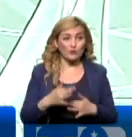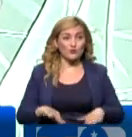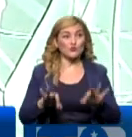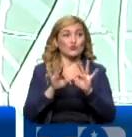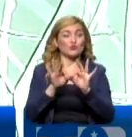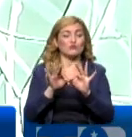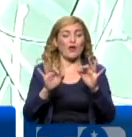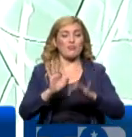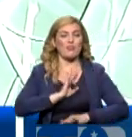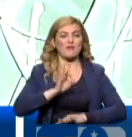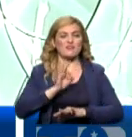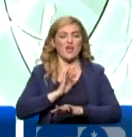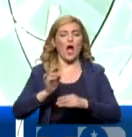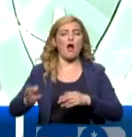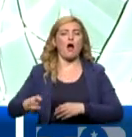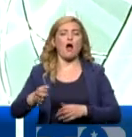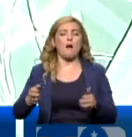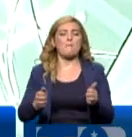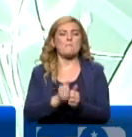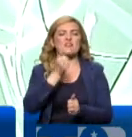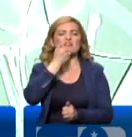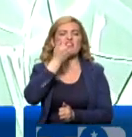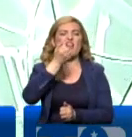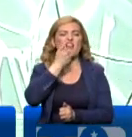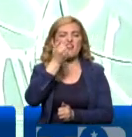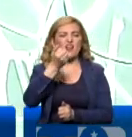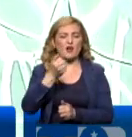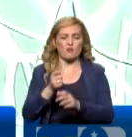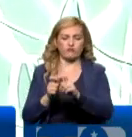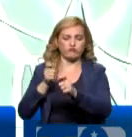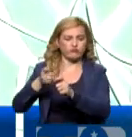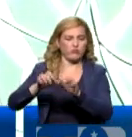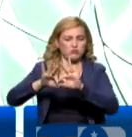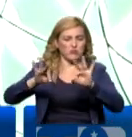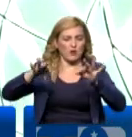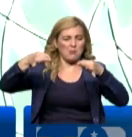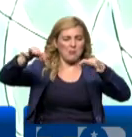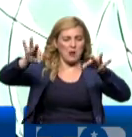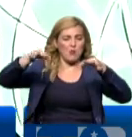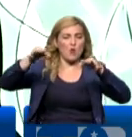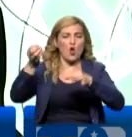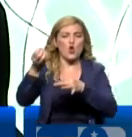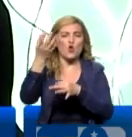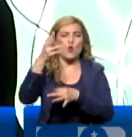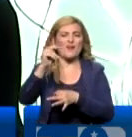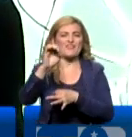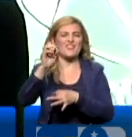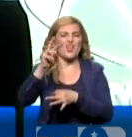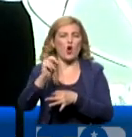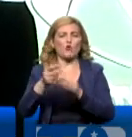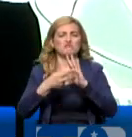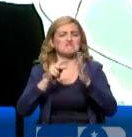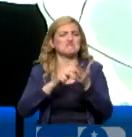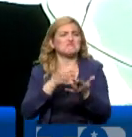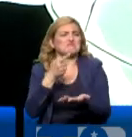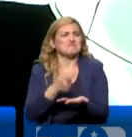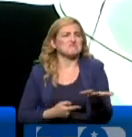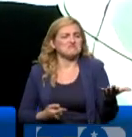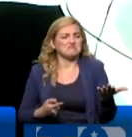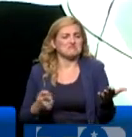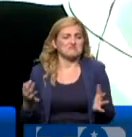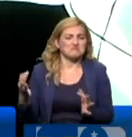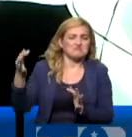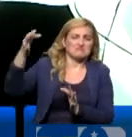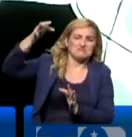forjada en la técnica de metal utilizando tela transparente, manguera de LED y luz de neón. Su significado es una reivindicación de